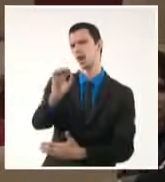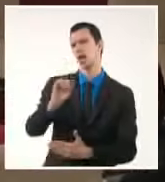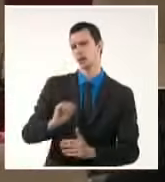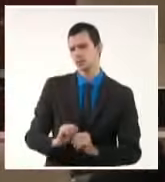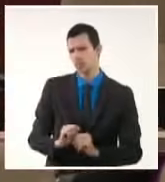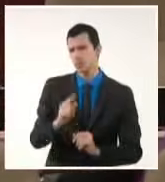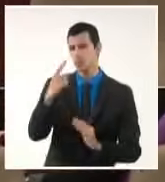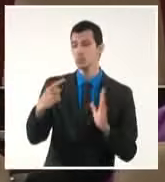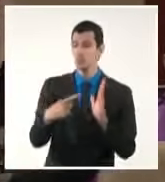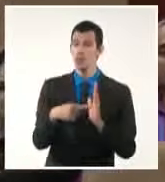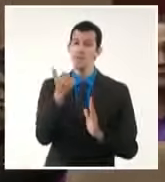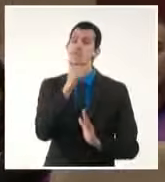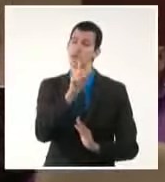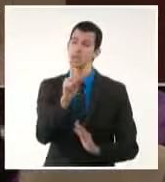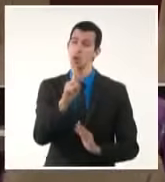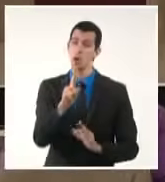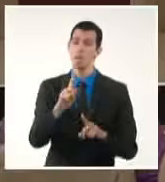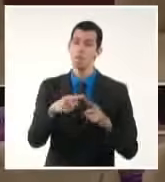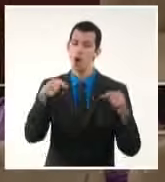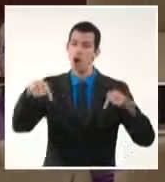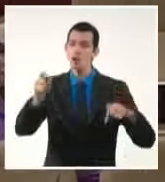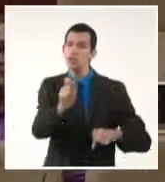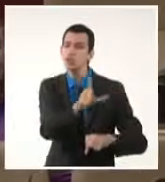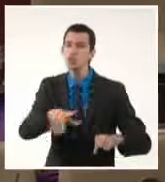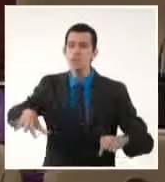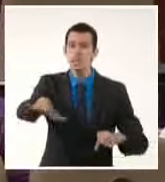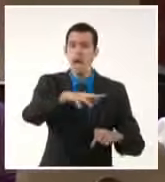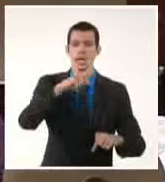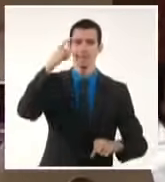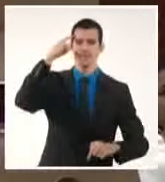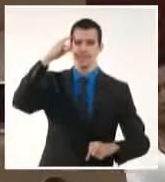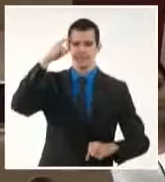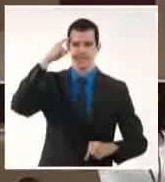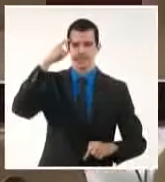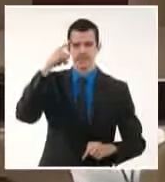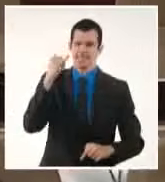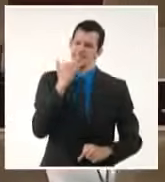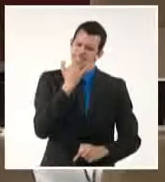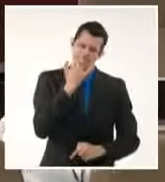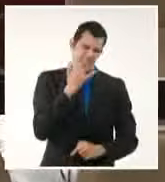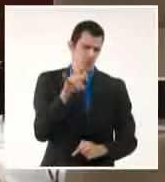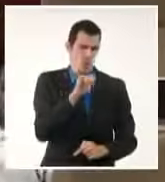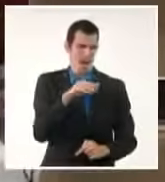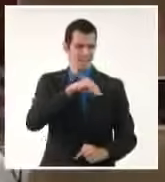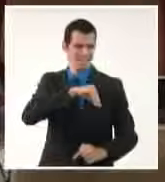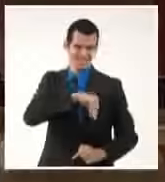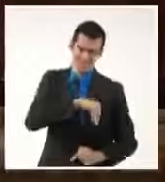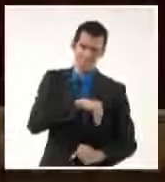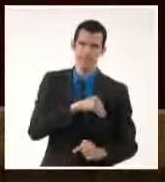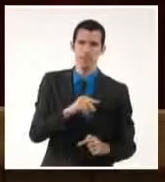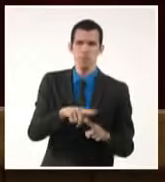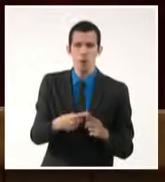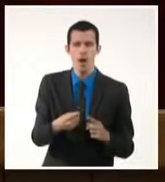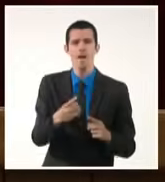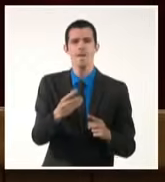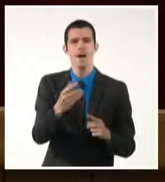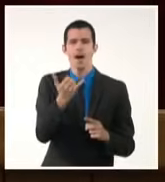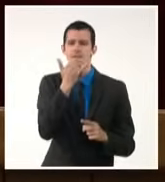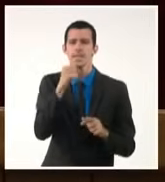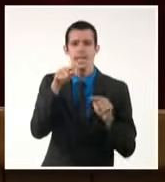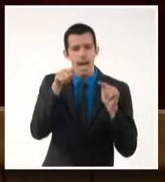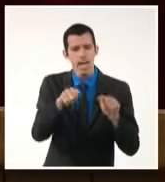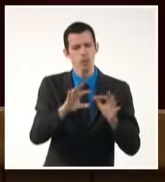descomposición social y generar la ingobernabilidad, un propósito en el que han fracasado rotundamente.